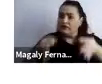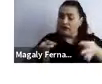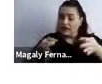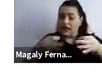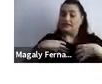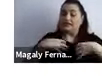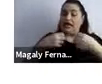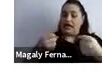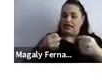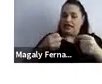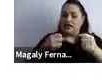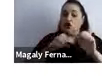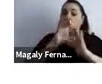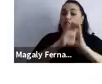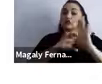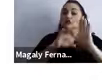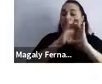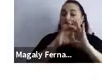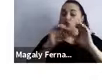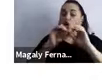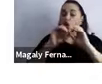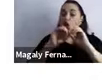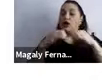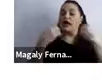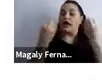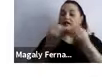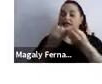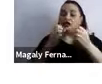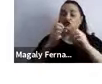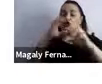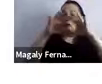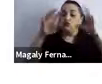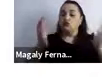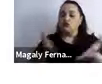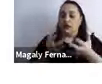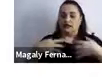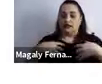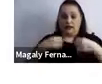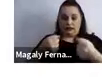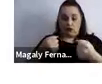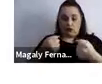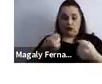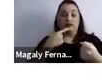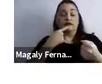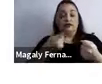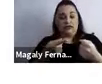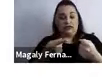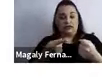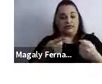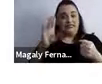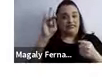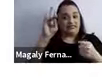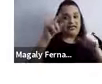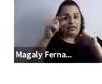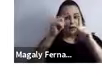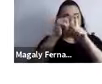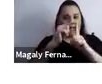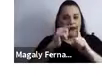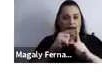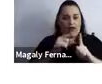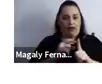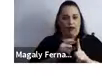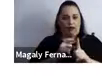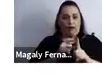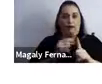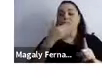la Constitución de la Organización Mundial de la Salud, que viene a decir con estas 7 palabras que es la